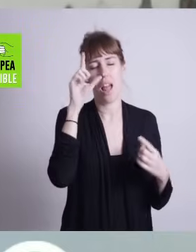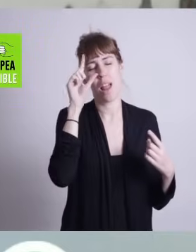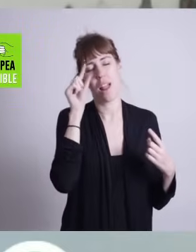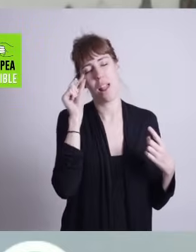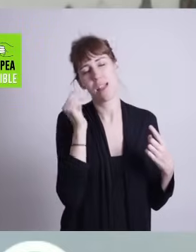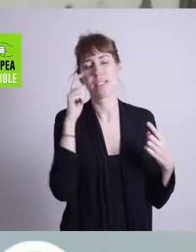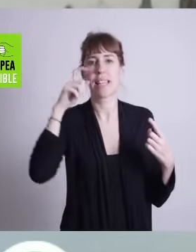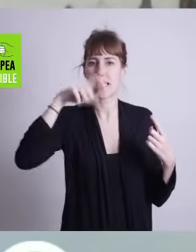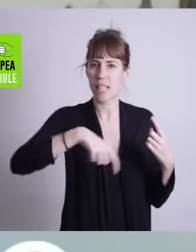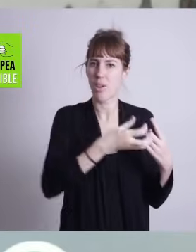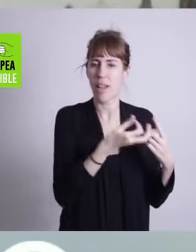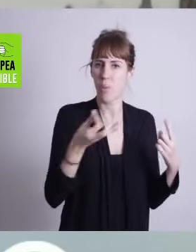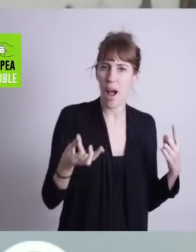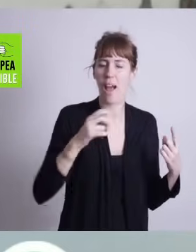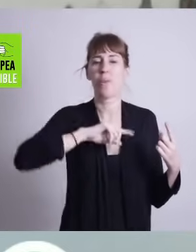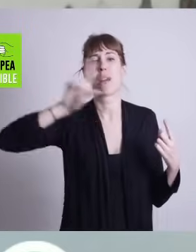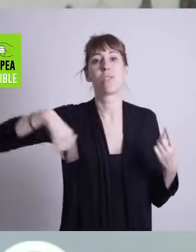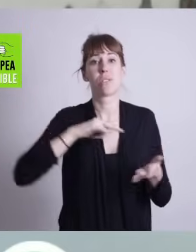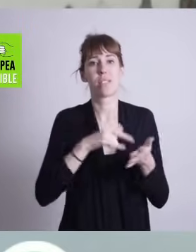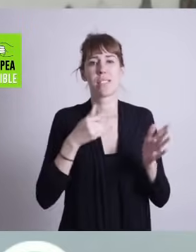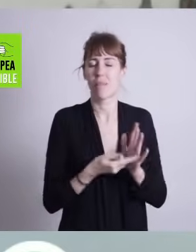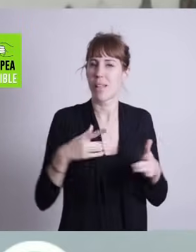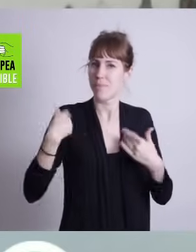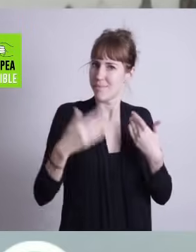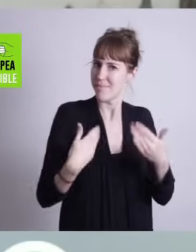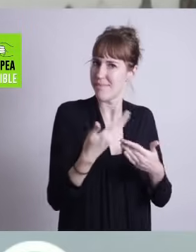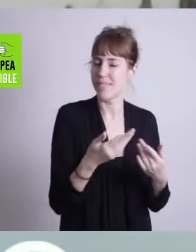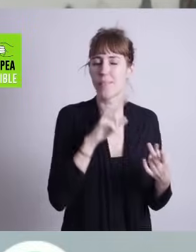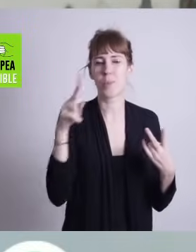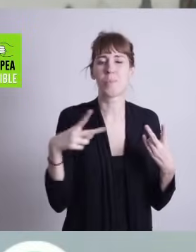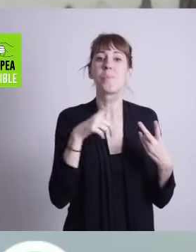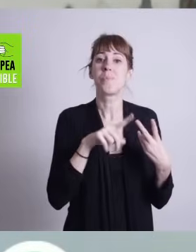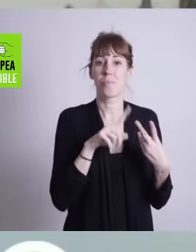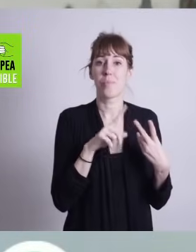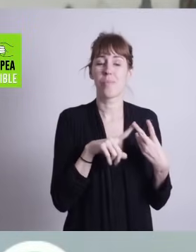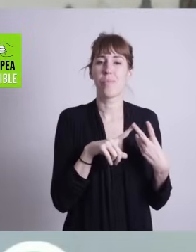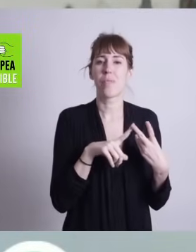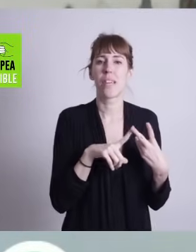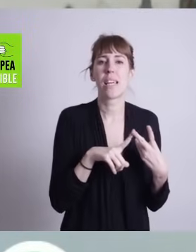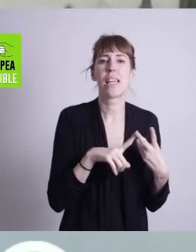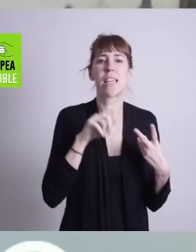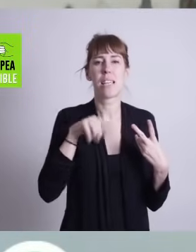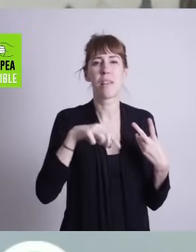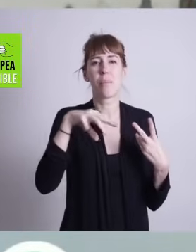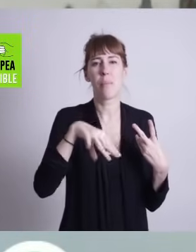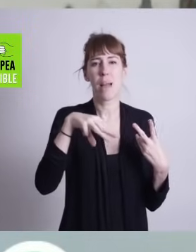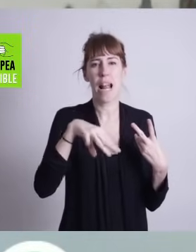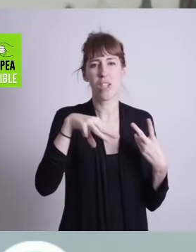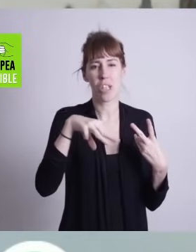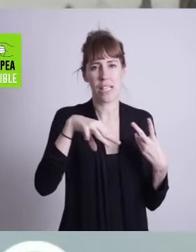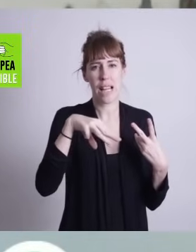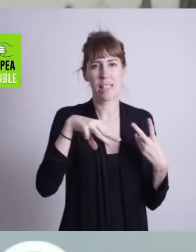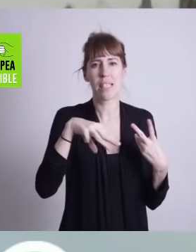para que todo nuestro sistema pues se reponga. Dos, es un grandísimo antioxidante la melatonina, de hecho, las